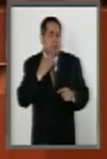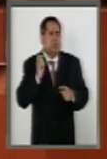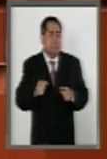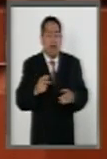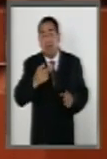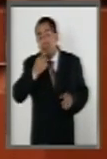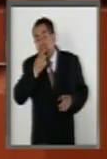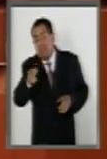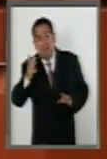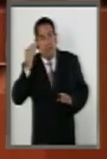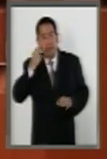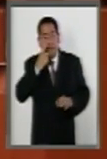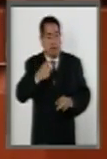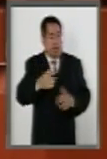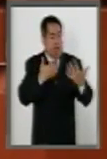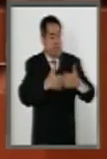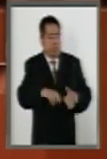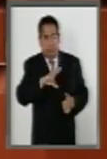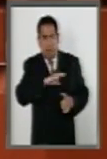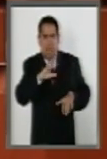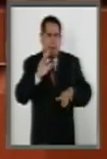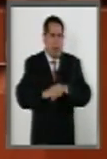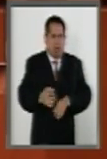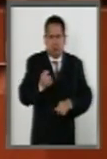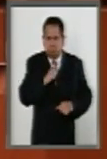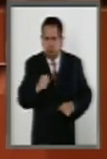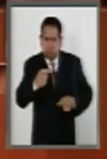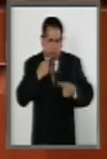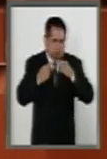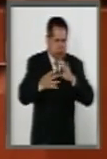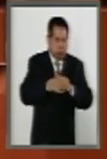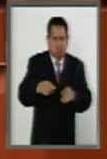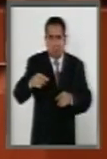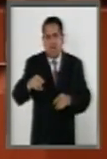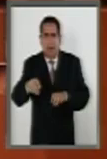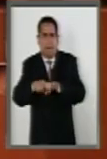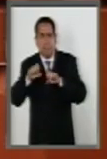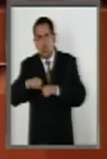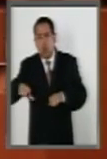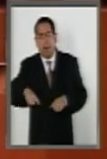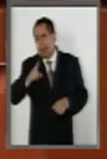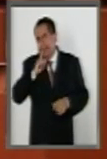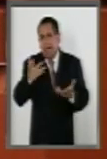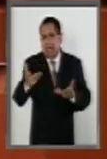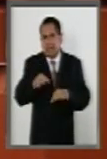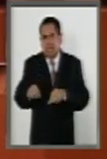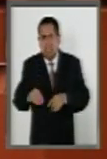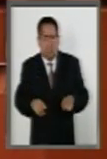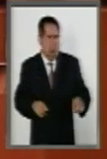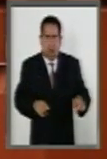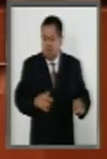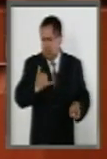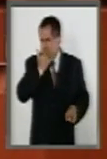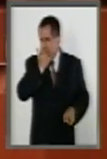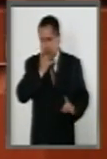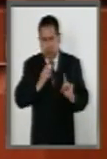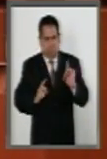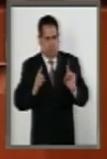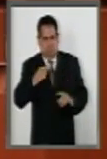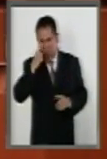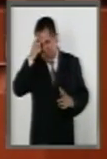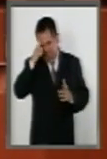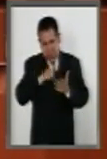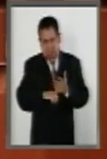las empresas privadas eran más eficientes que las empresas públicas, lo cual es muy cuestionable y